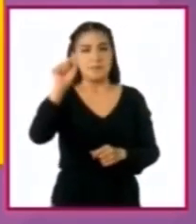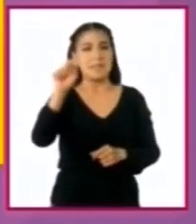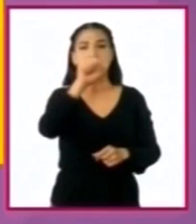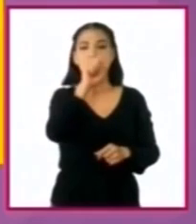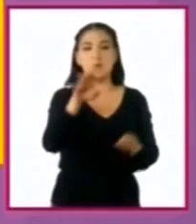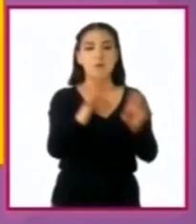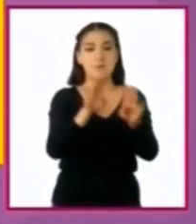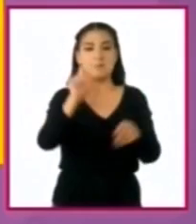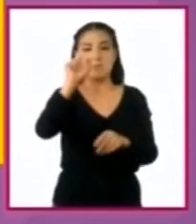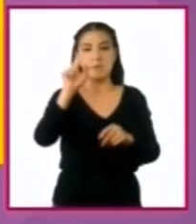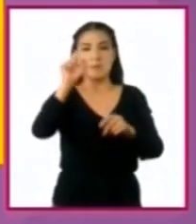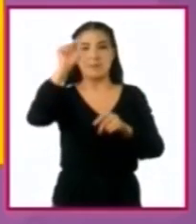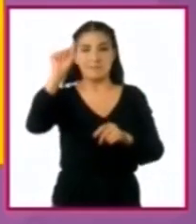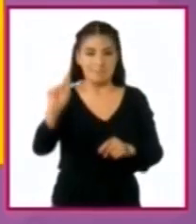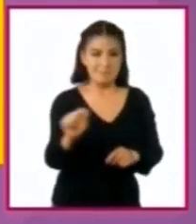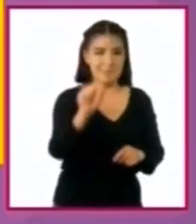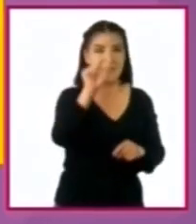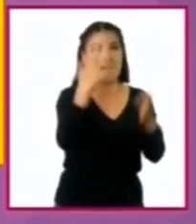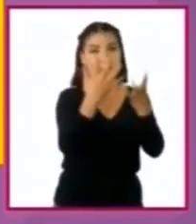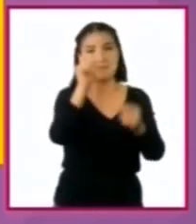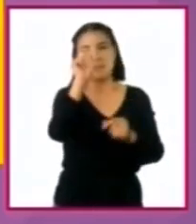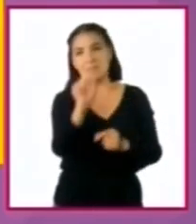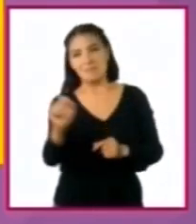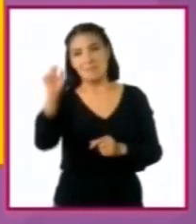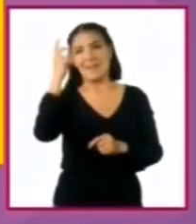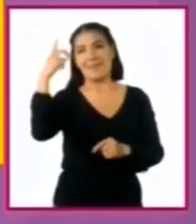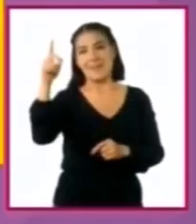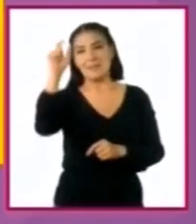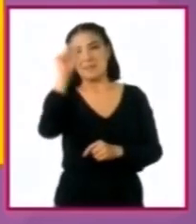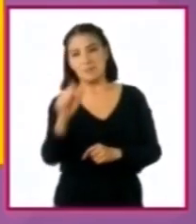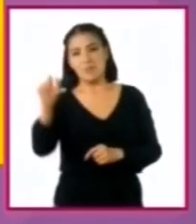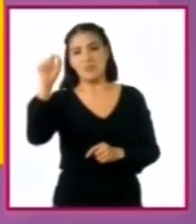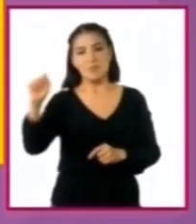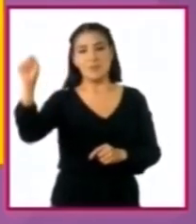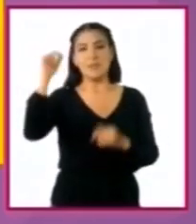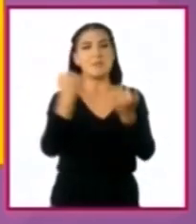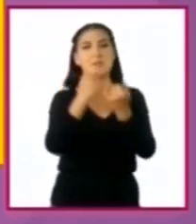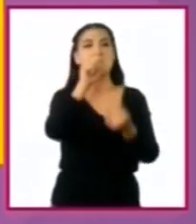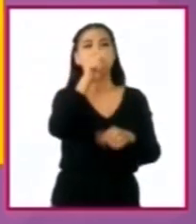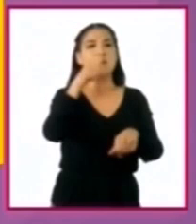punto se recorre hacia la derecha y se divide como si ambos números fueran enteros.